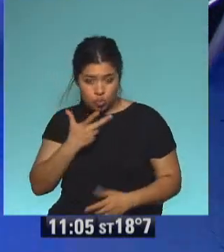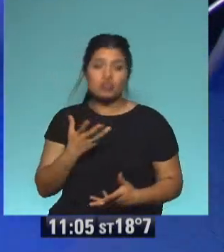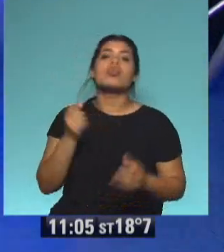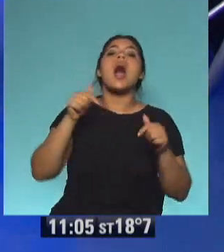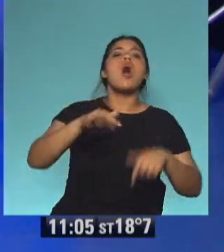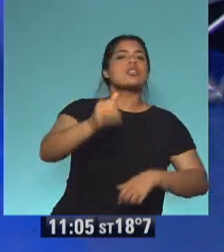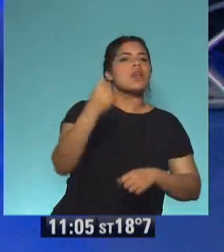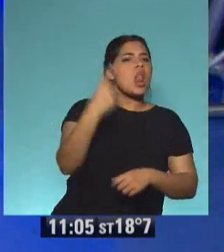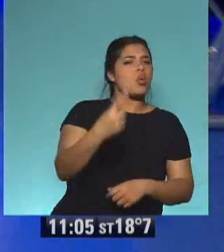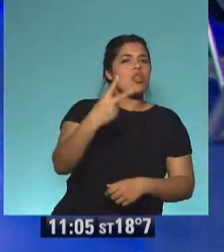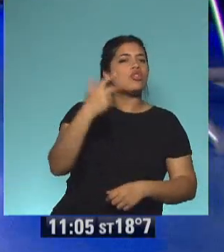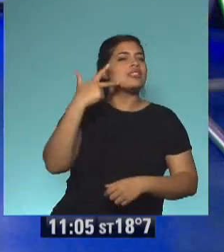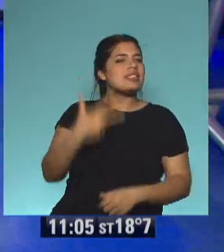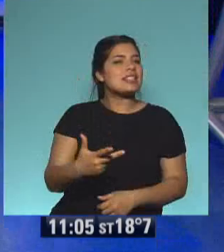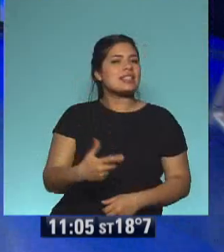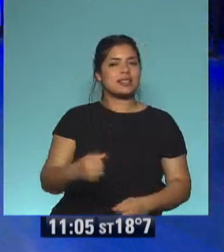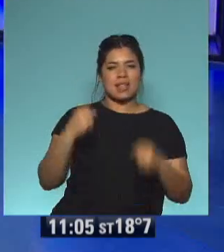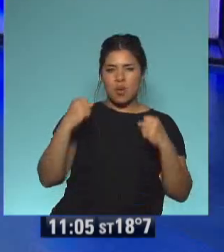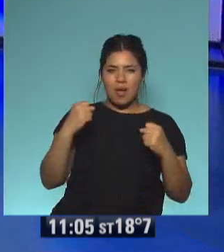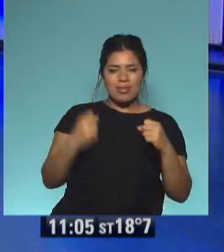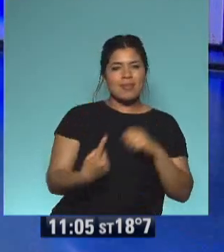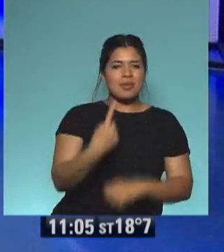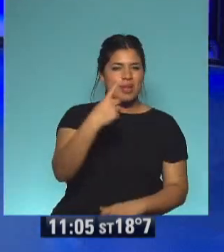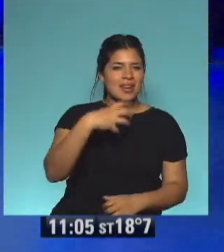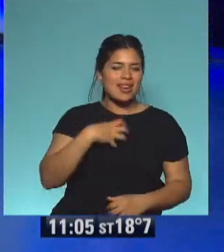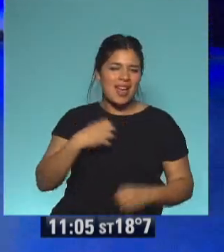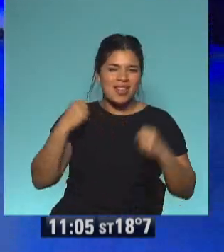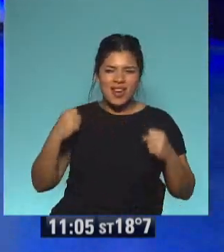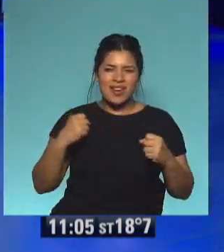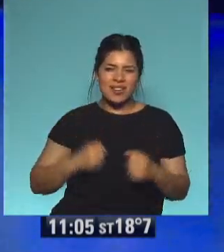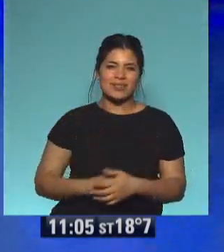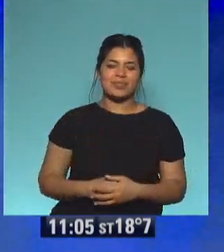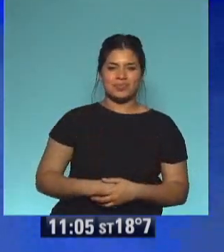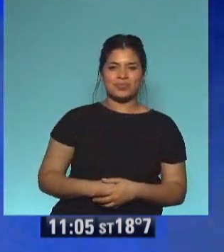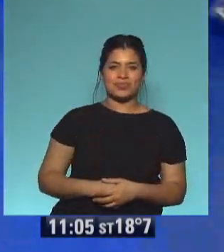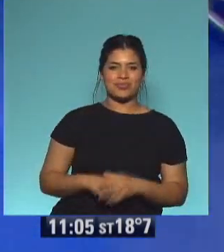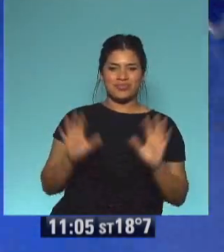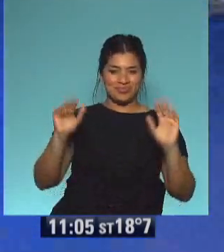A la una, a las dos y a las tres. ¡Aguante primer grado! ¡Chau, chau, chau,